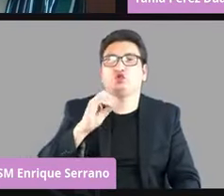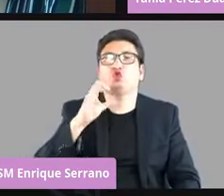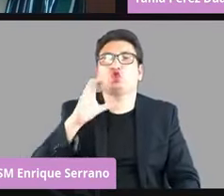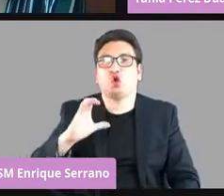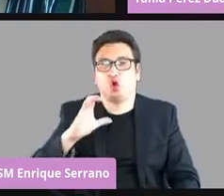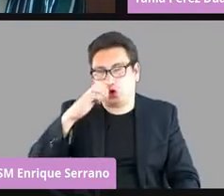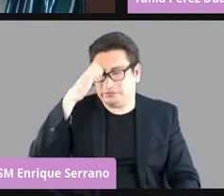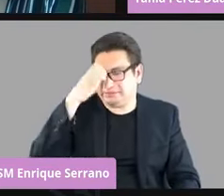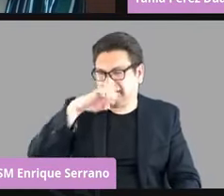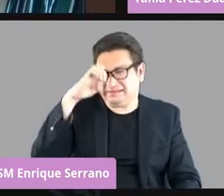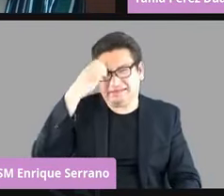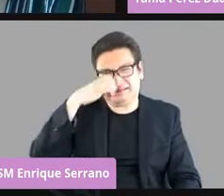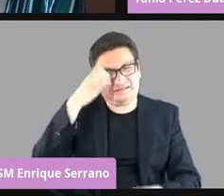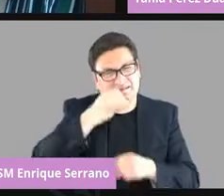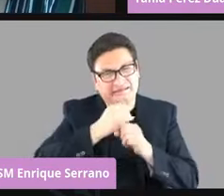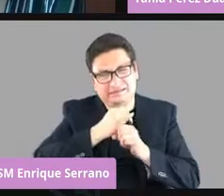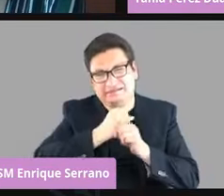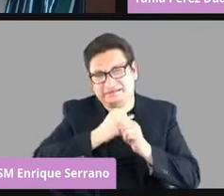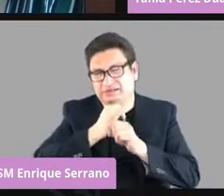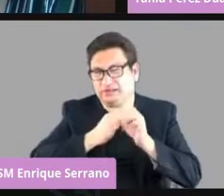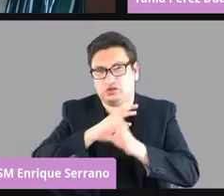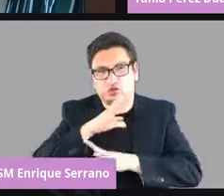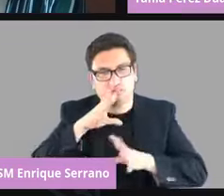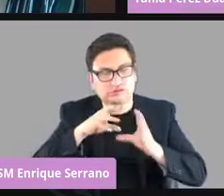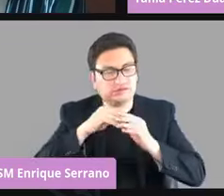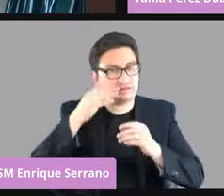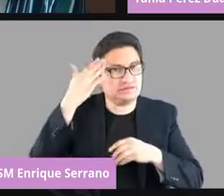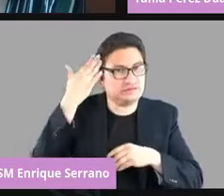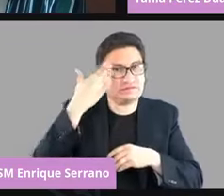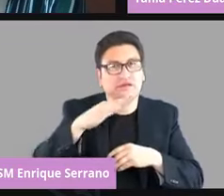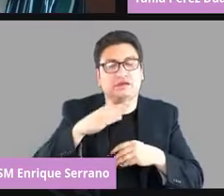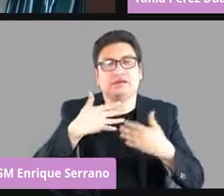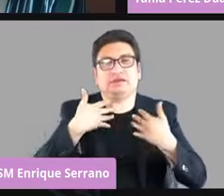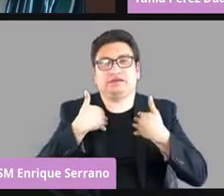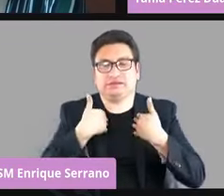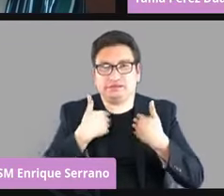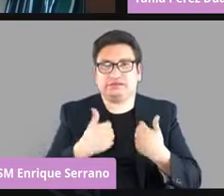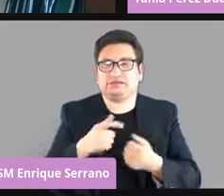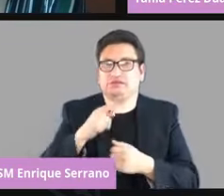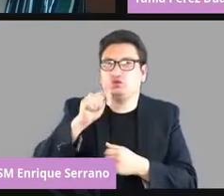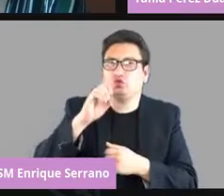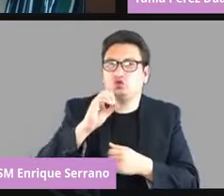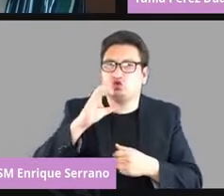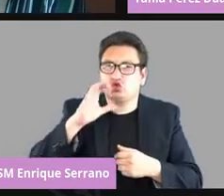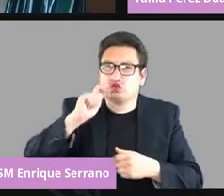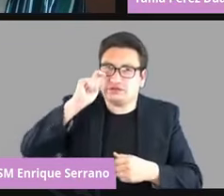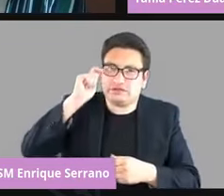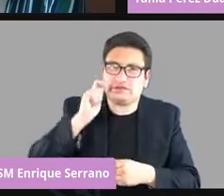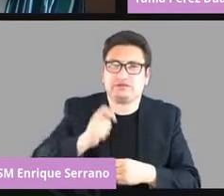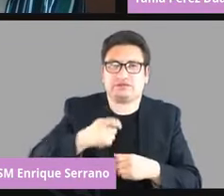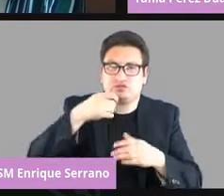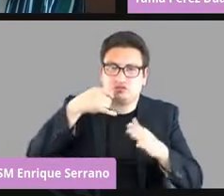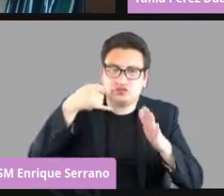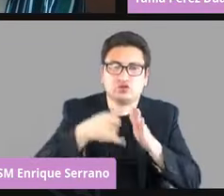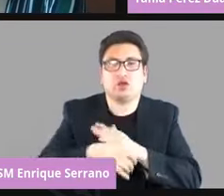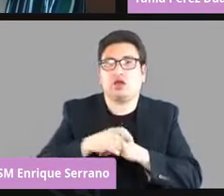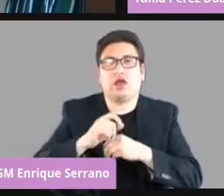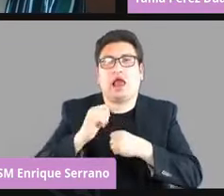que realmente se acerquen a entender lo que es el TOC, que puedan tomar algún